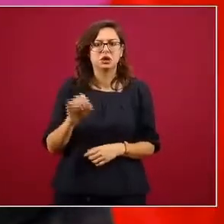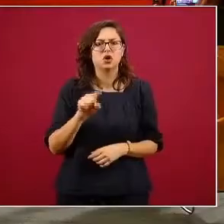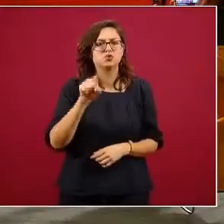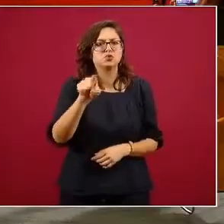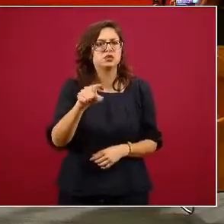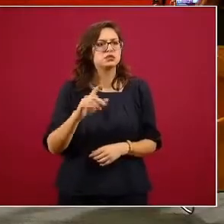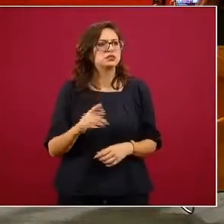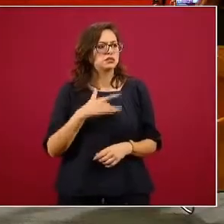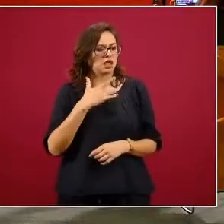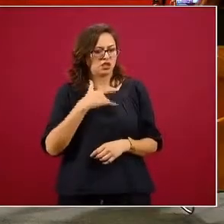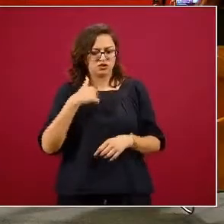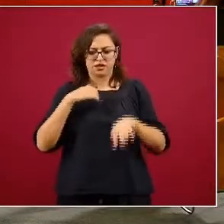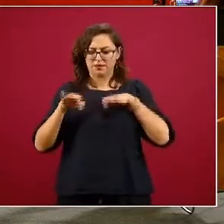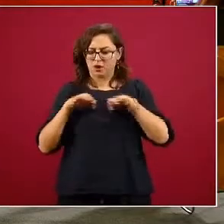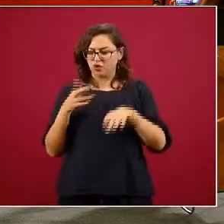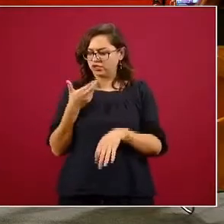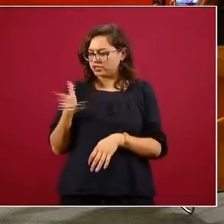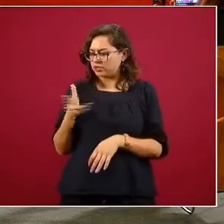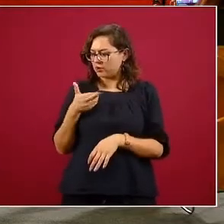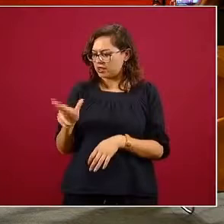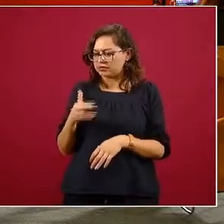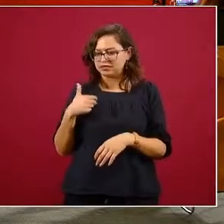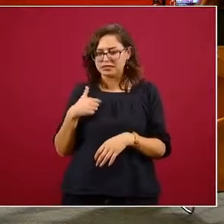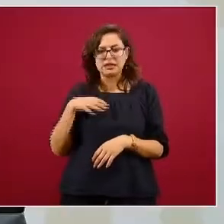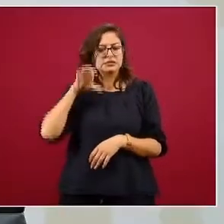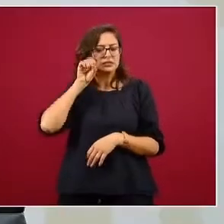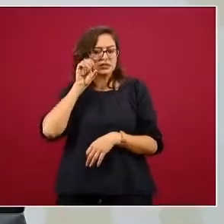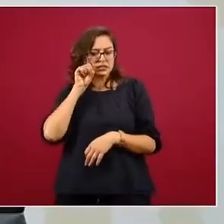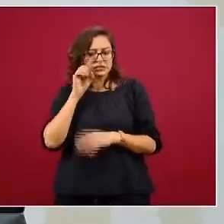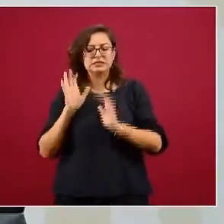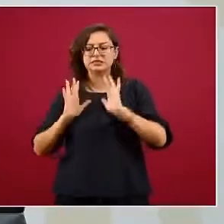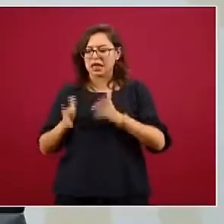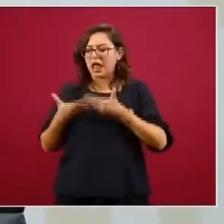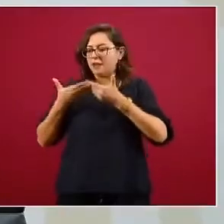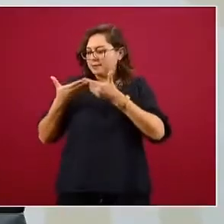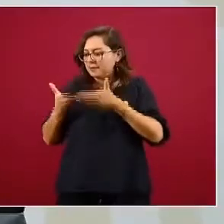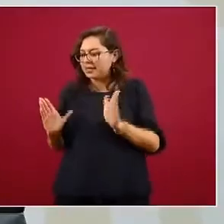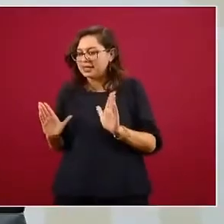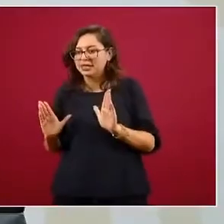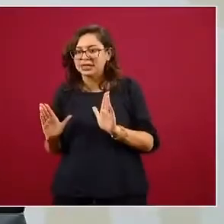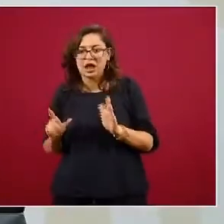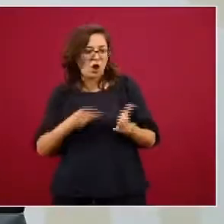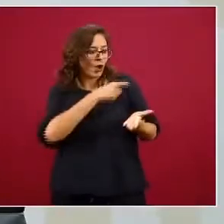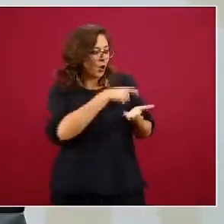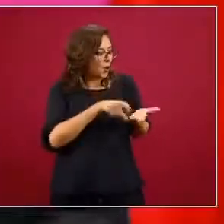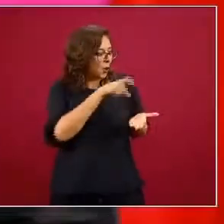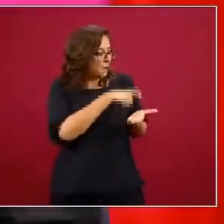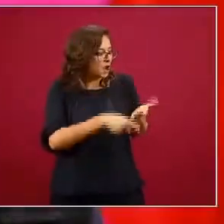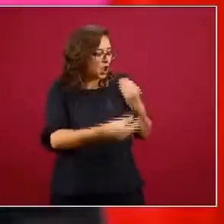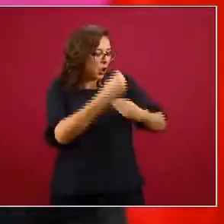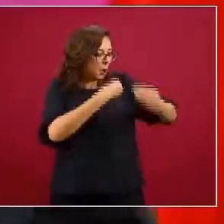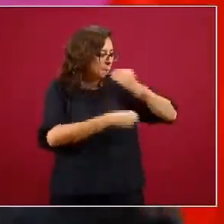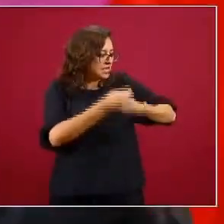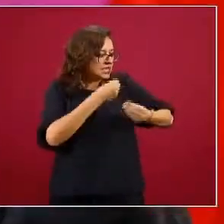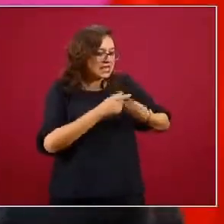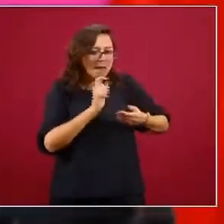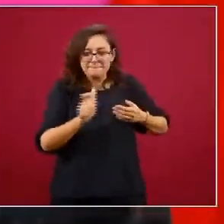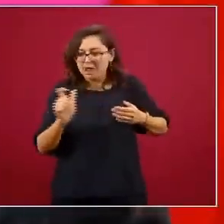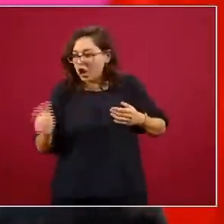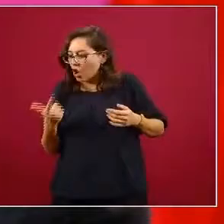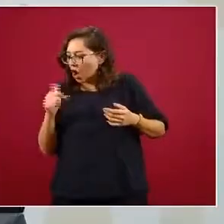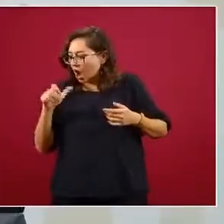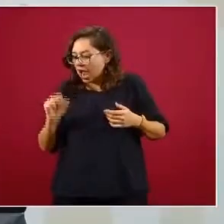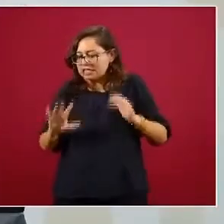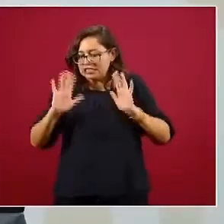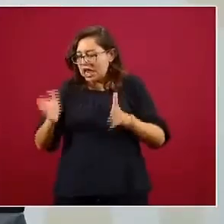trabaja en un restaurante y entonces en naranja ya puede abrir el restaurante y entonces usted ya compró insumos y pagó la cuenta de gas y